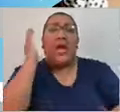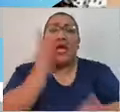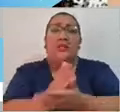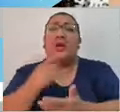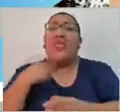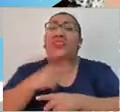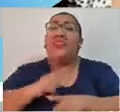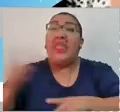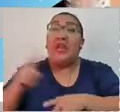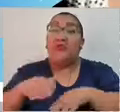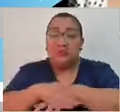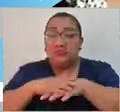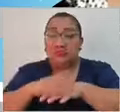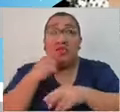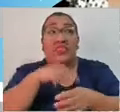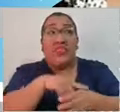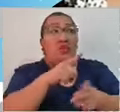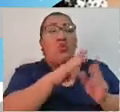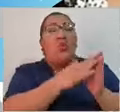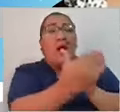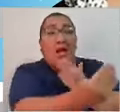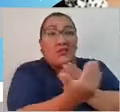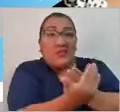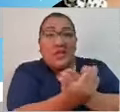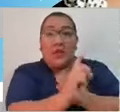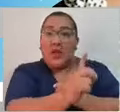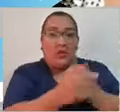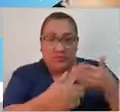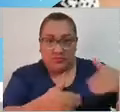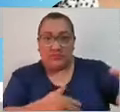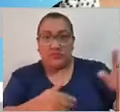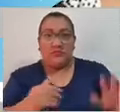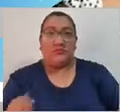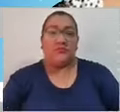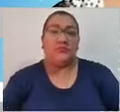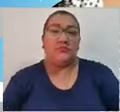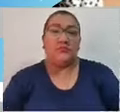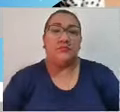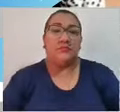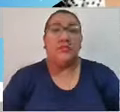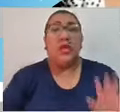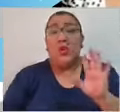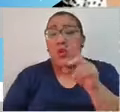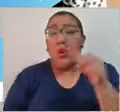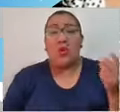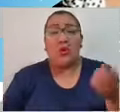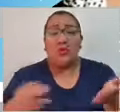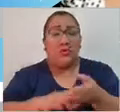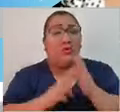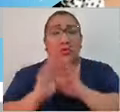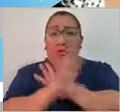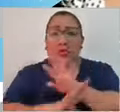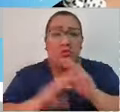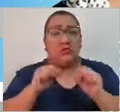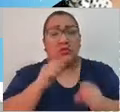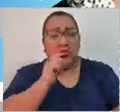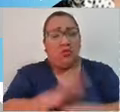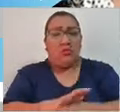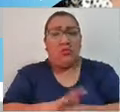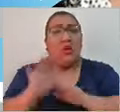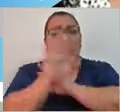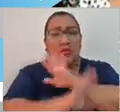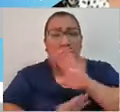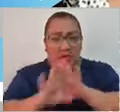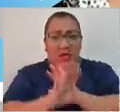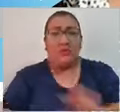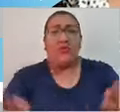o entablar algún tipo de comunicación con la víctima. Y cualquier otra medida de protección que cumpla con proteger la